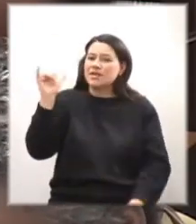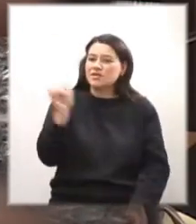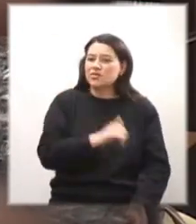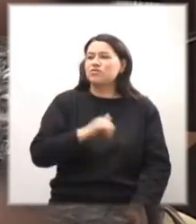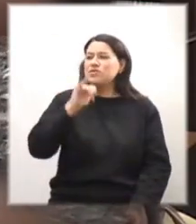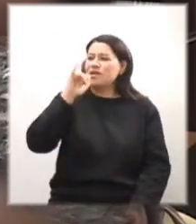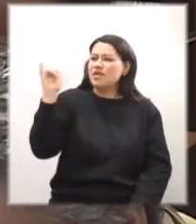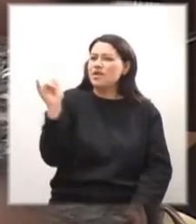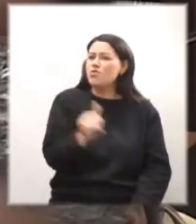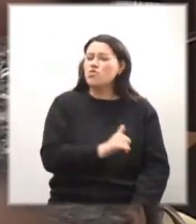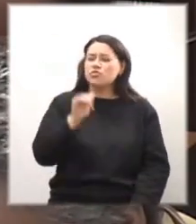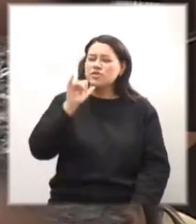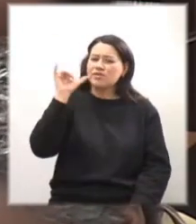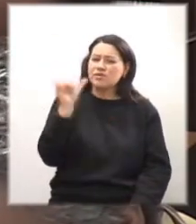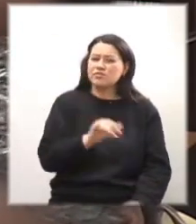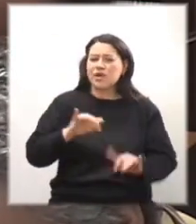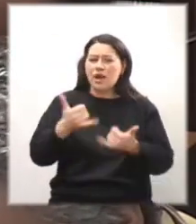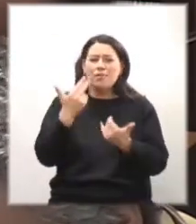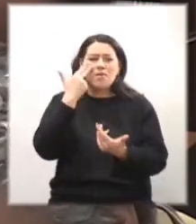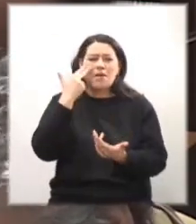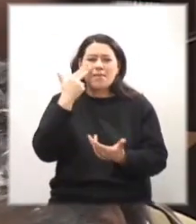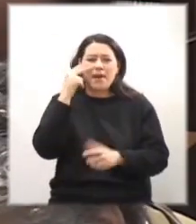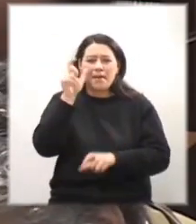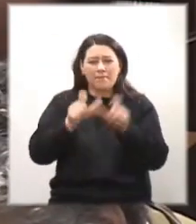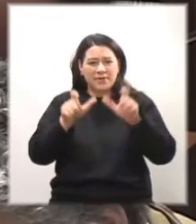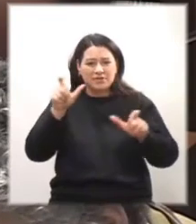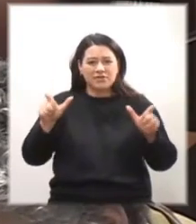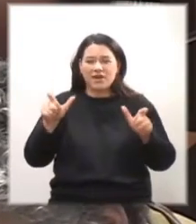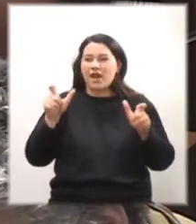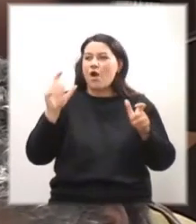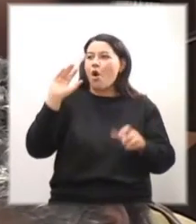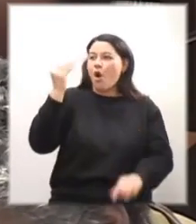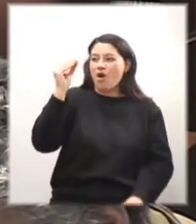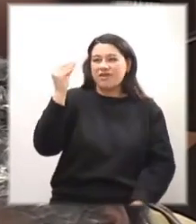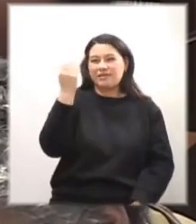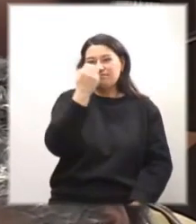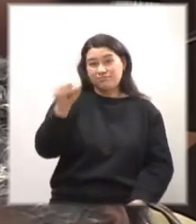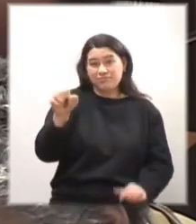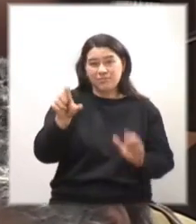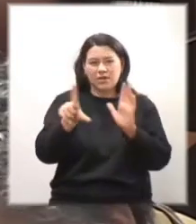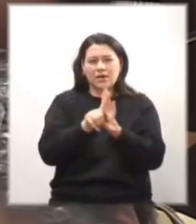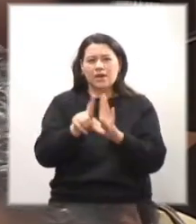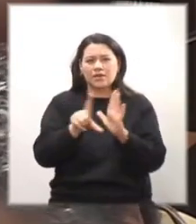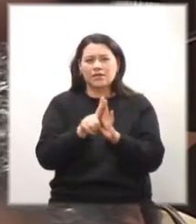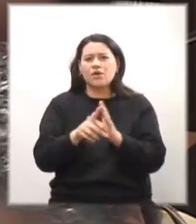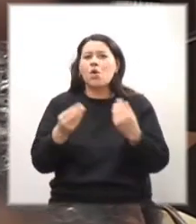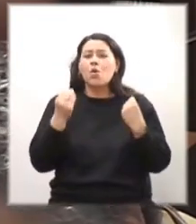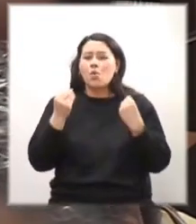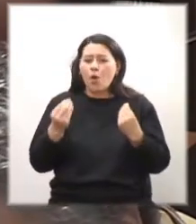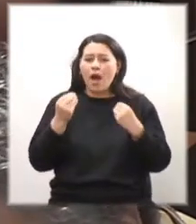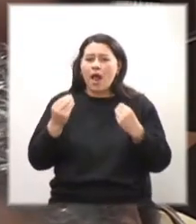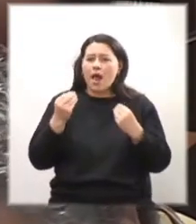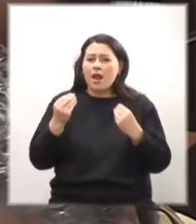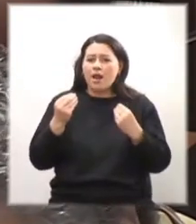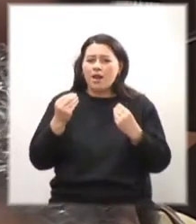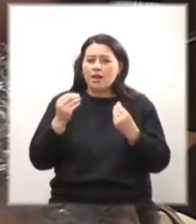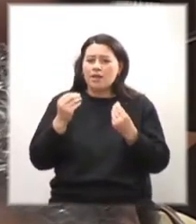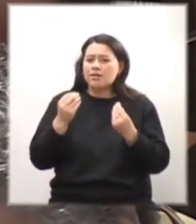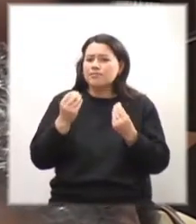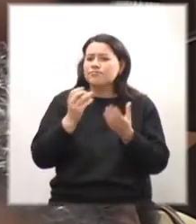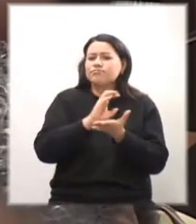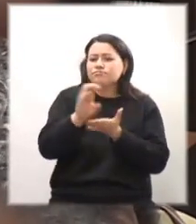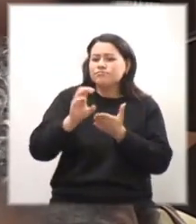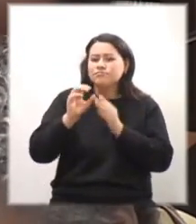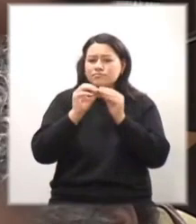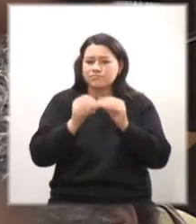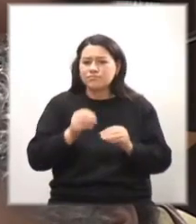denunciada problemática de los jóvenes infractores? ¿Cuáles son las reasignaciones de esta rendición de